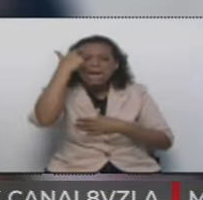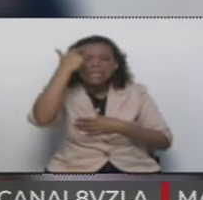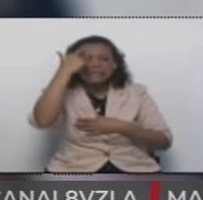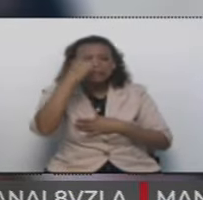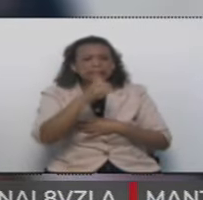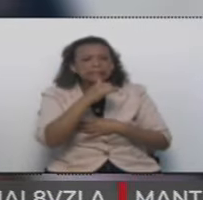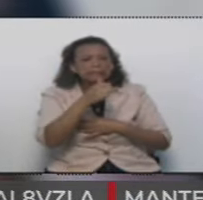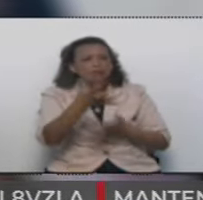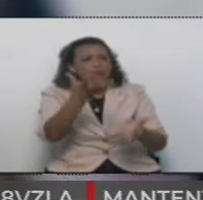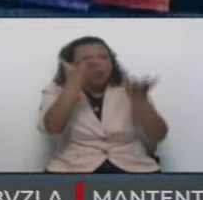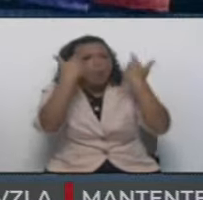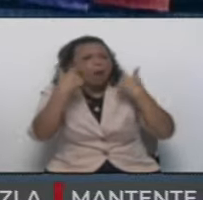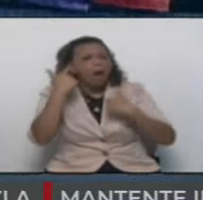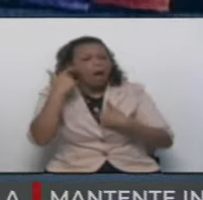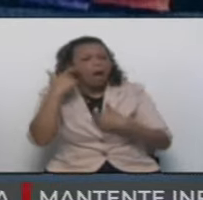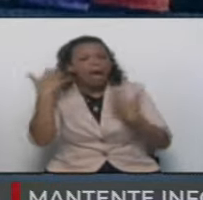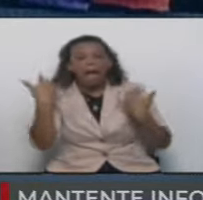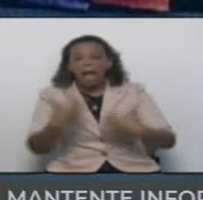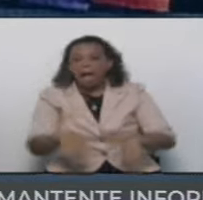por varios sentidos.